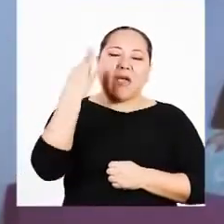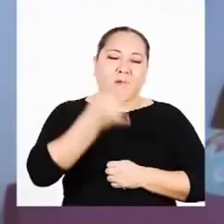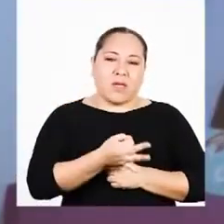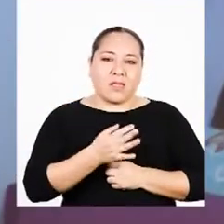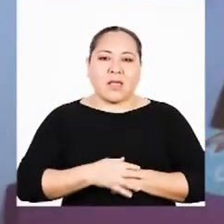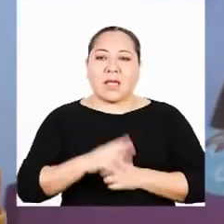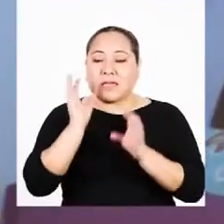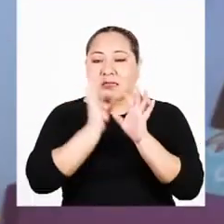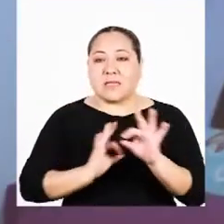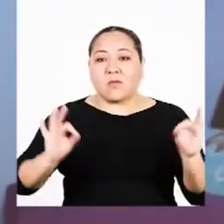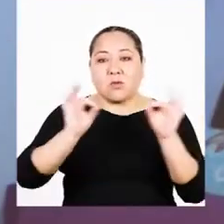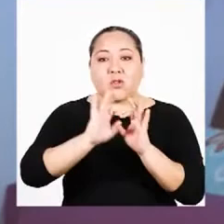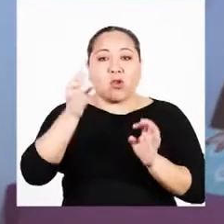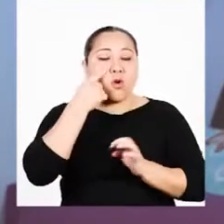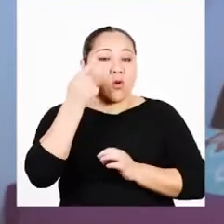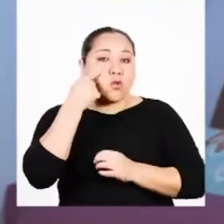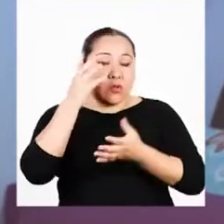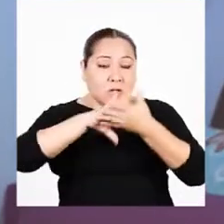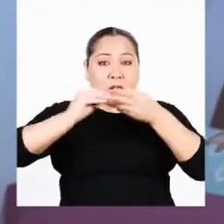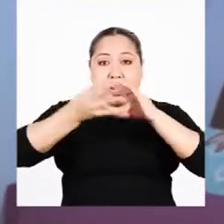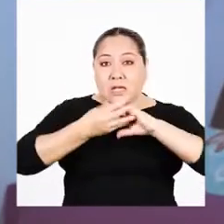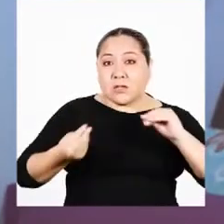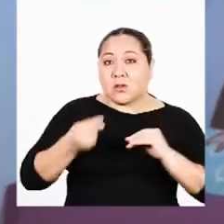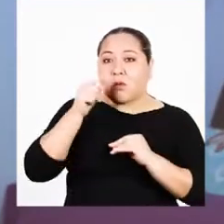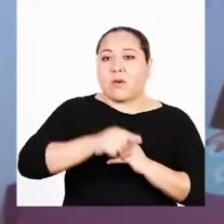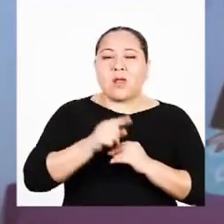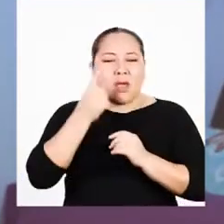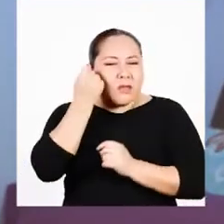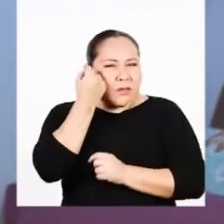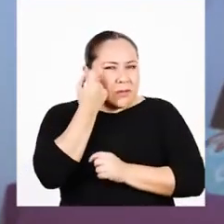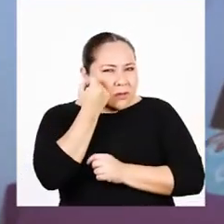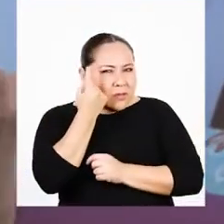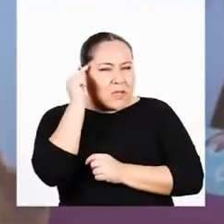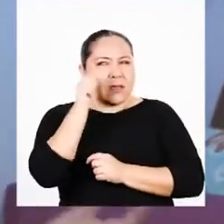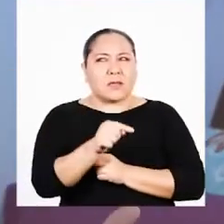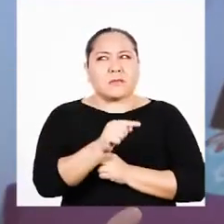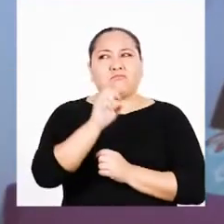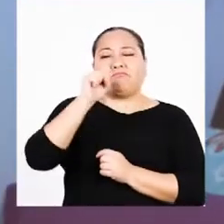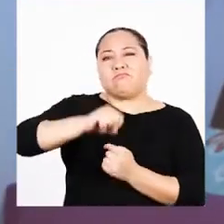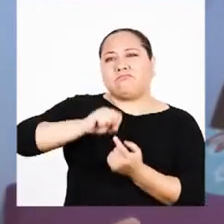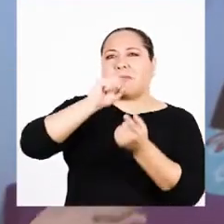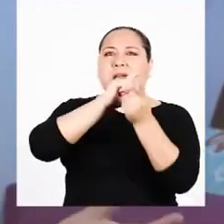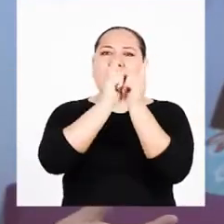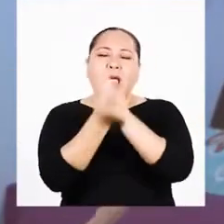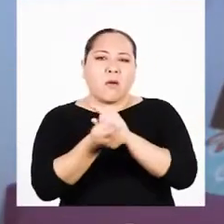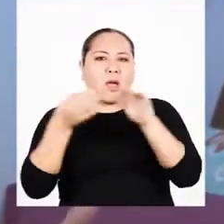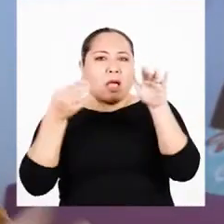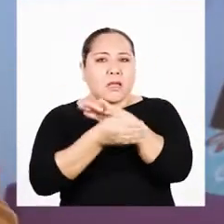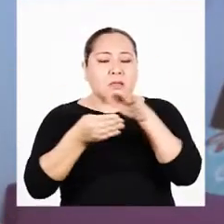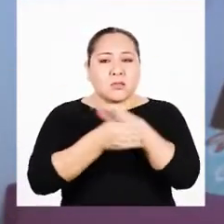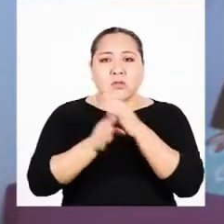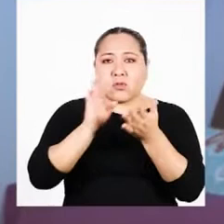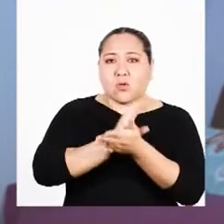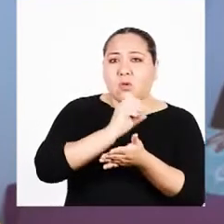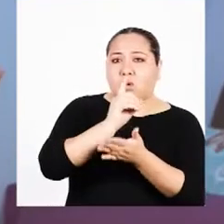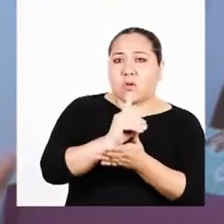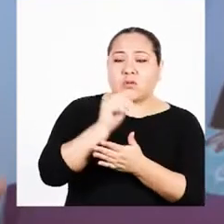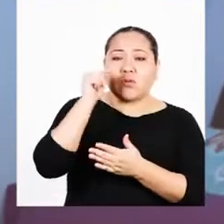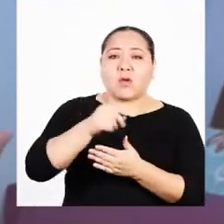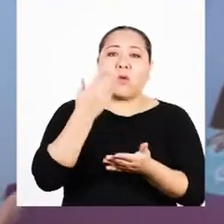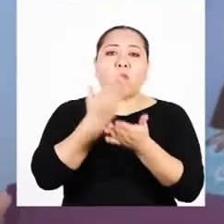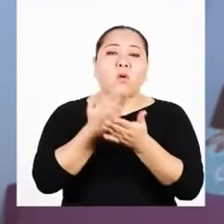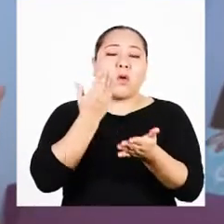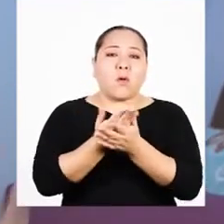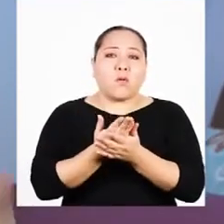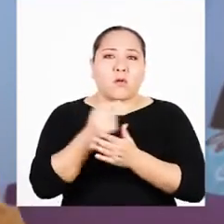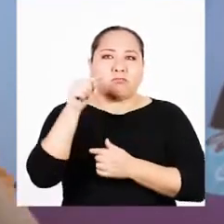tienes razón. Es importante conocer nuestra historia para comprender si ha habido cambios en el acceso a la educación que evidencien